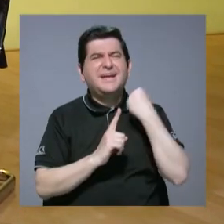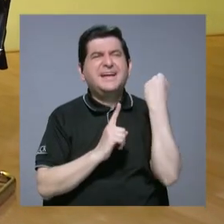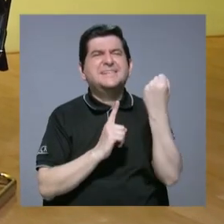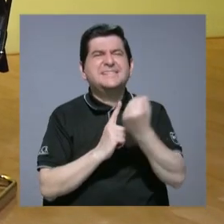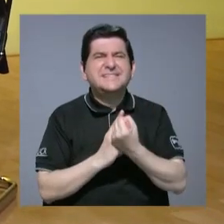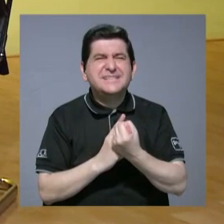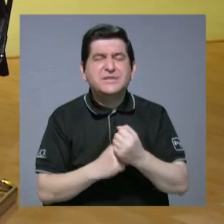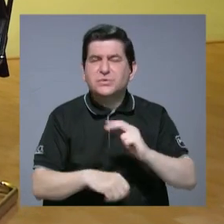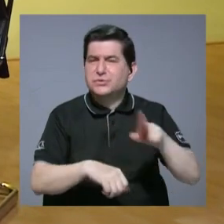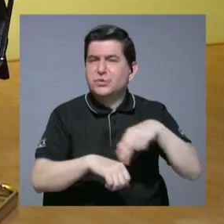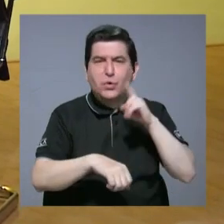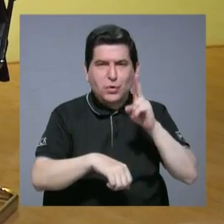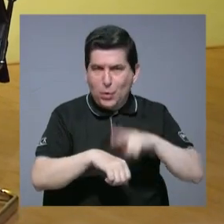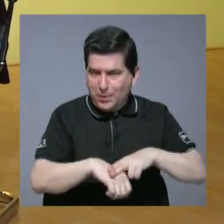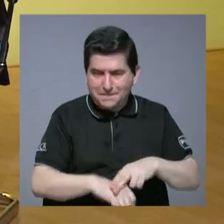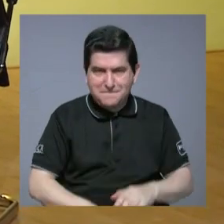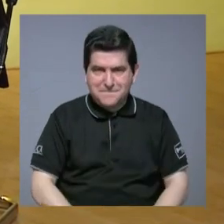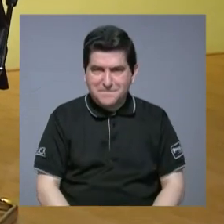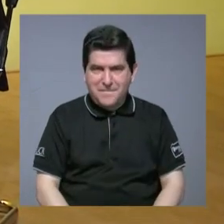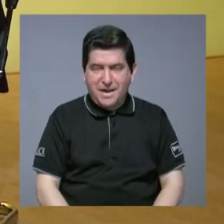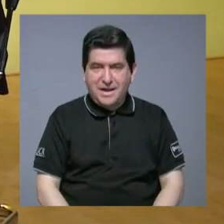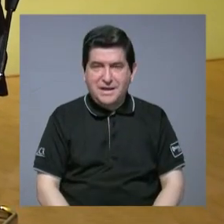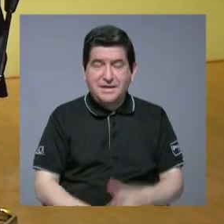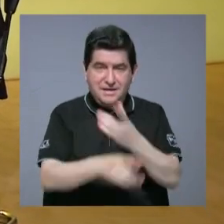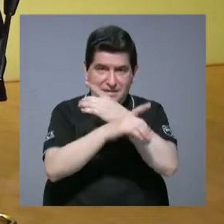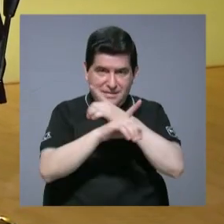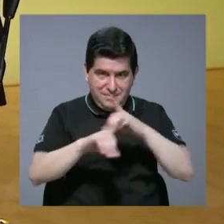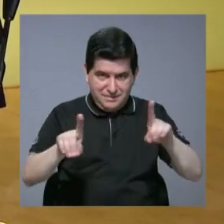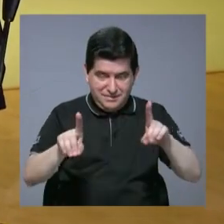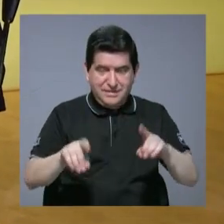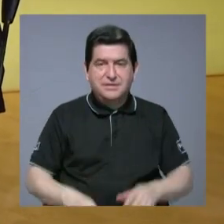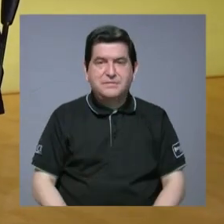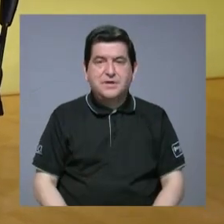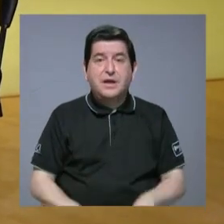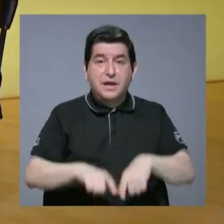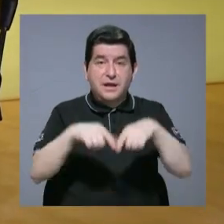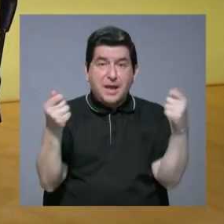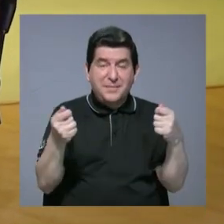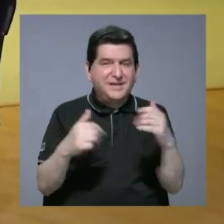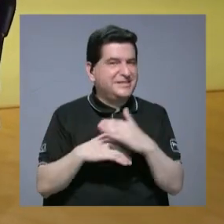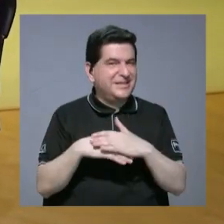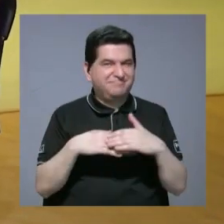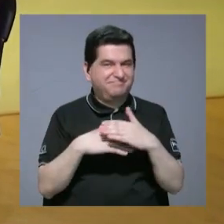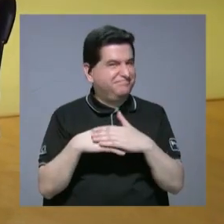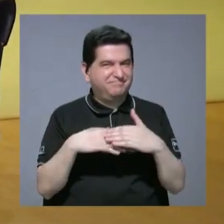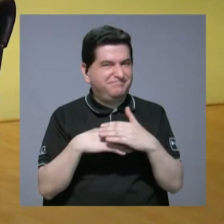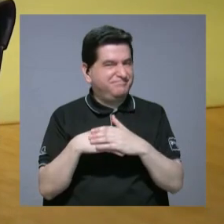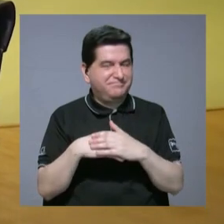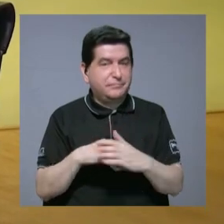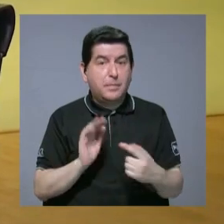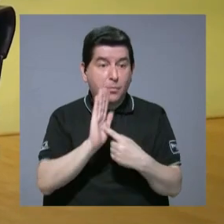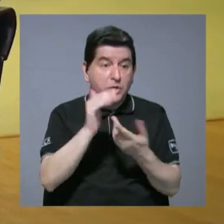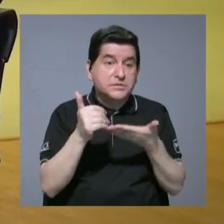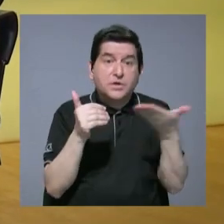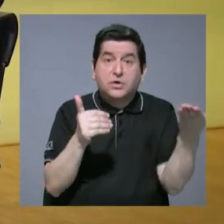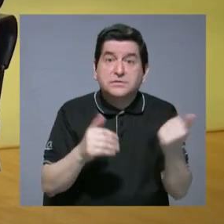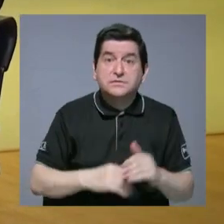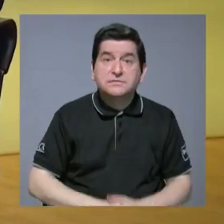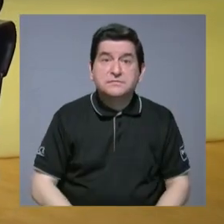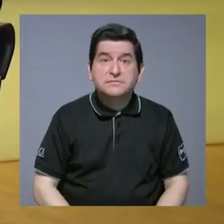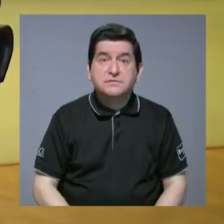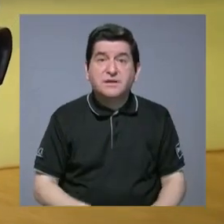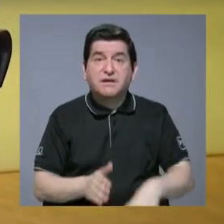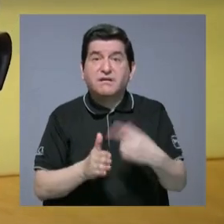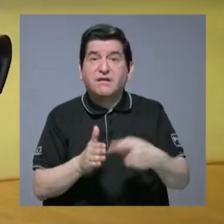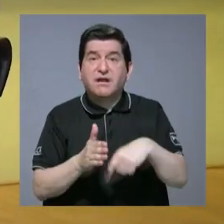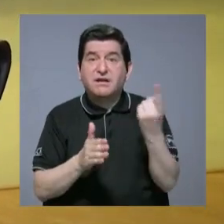circunstancias normales de las democracias, la prensa siempre es incómoda, porque revela cosas que muchas